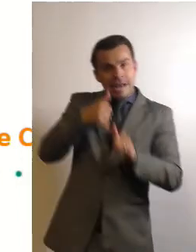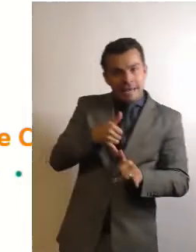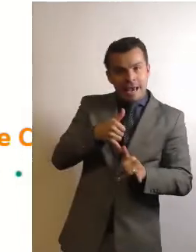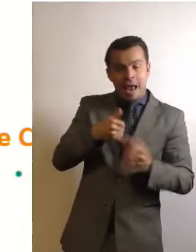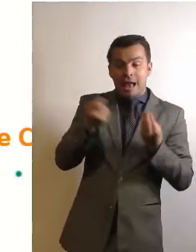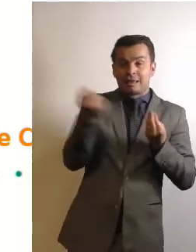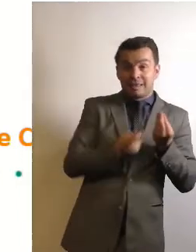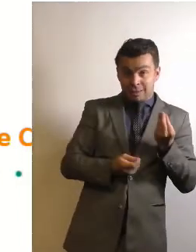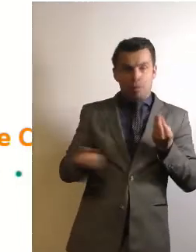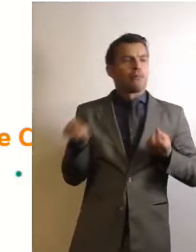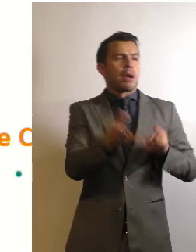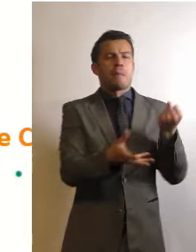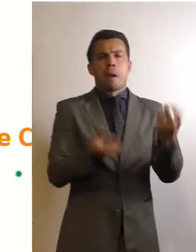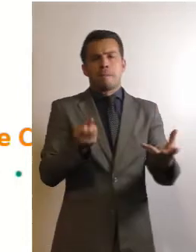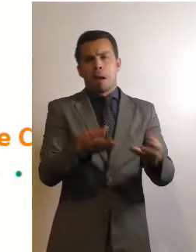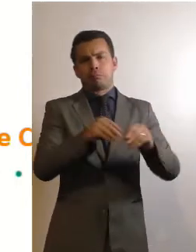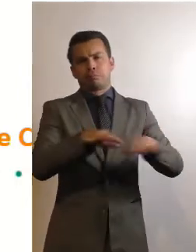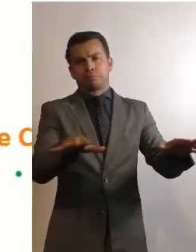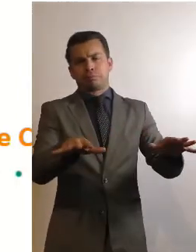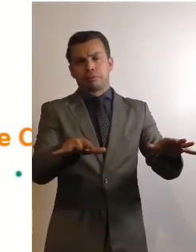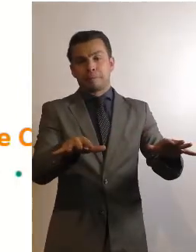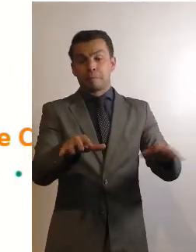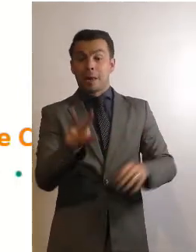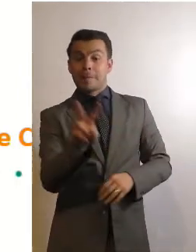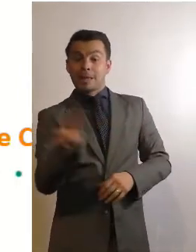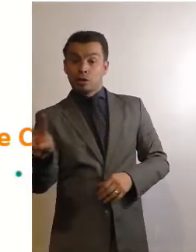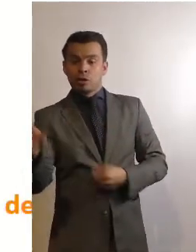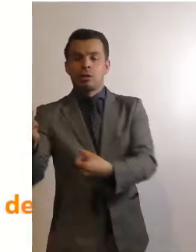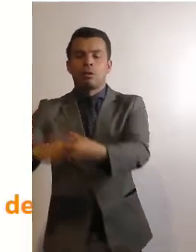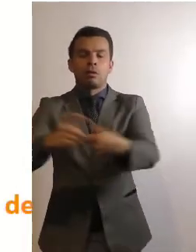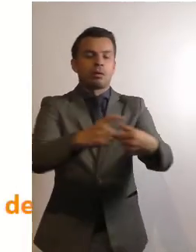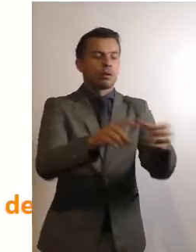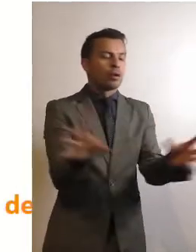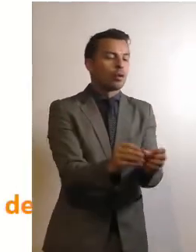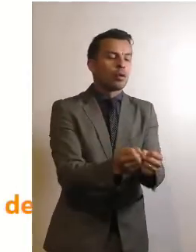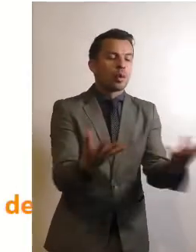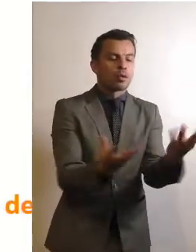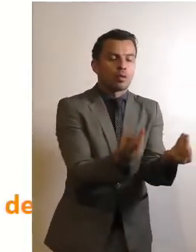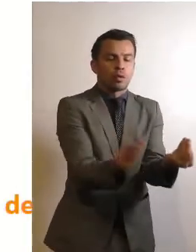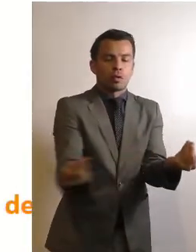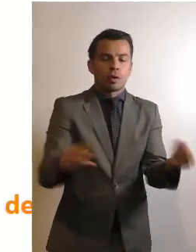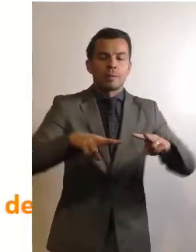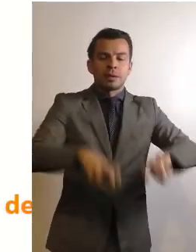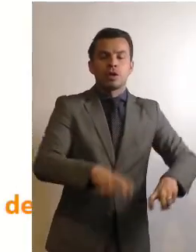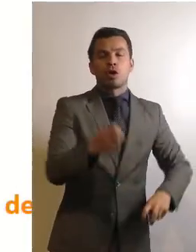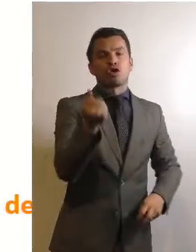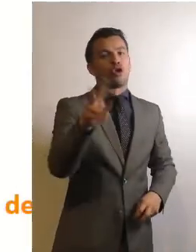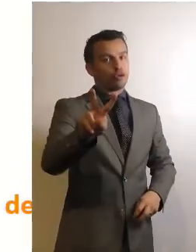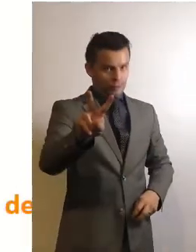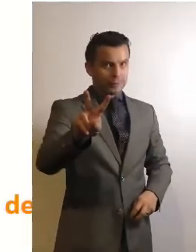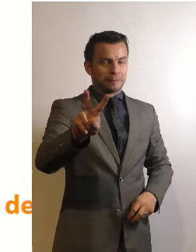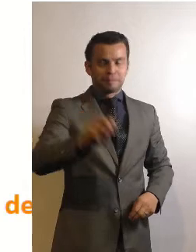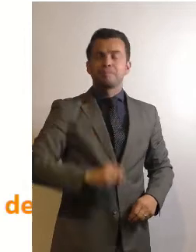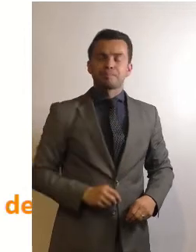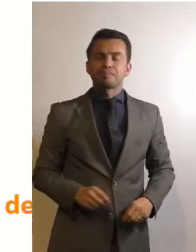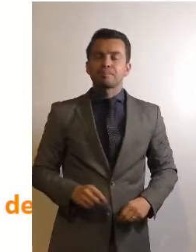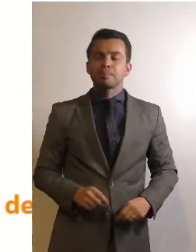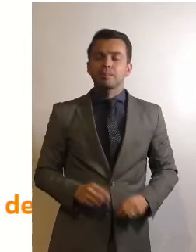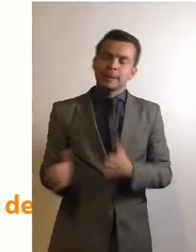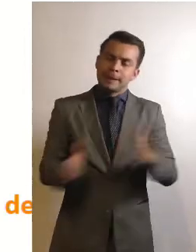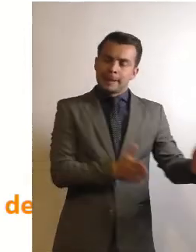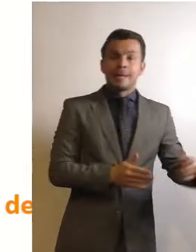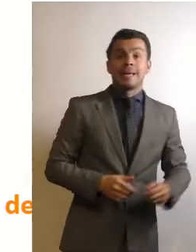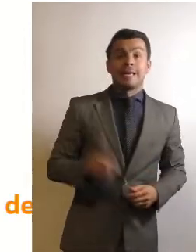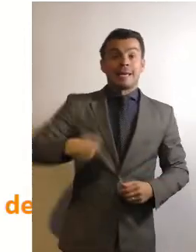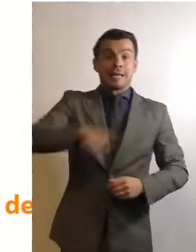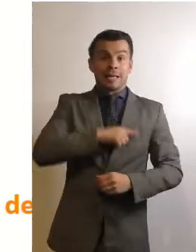y están dentro de 12 grupos de investigación. Siguiente. En cuanto al posicionamiento de